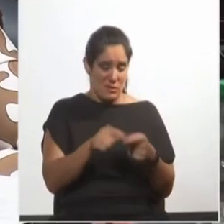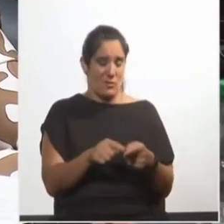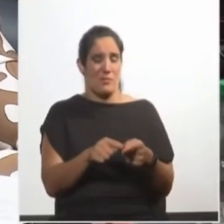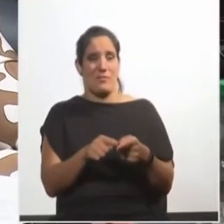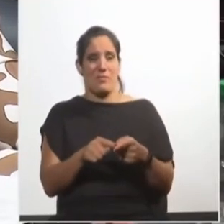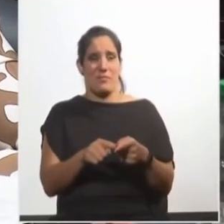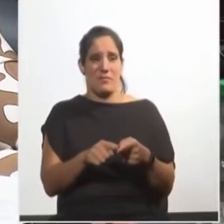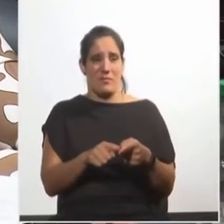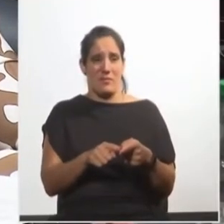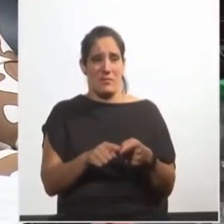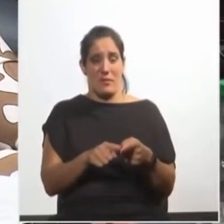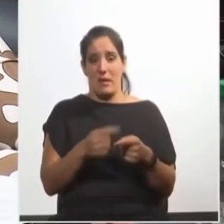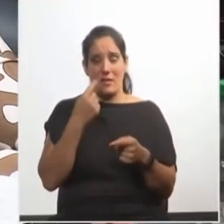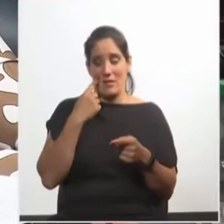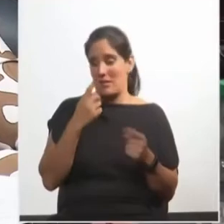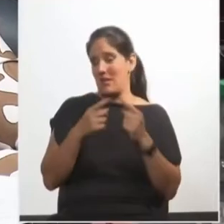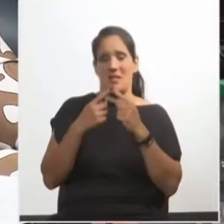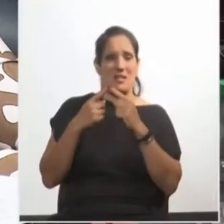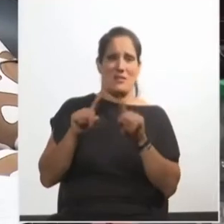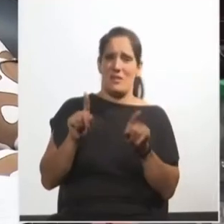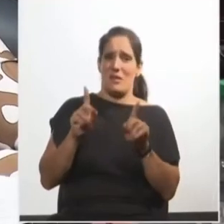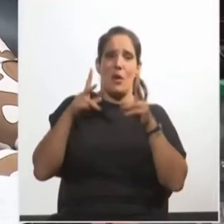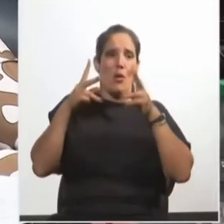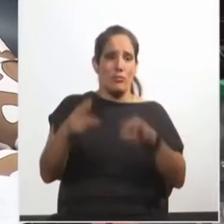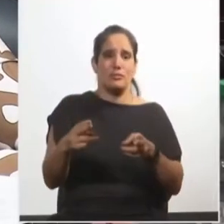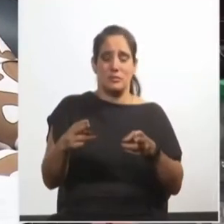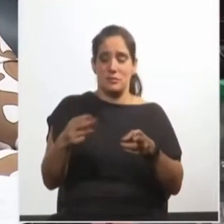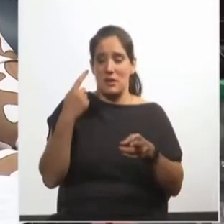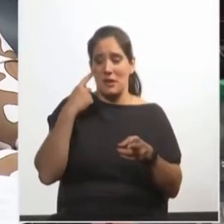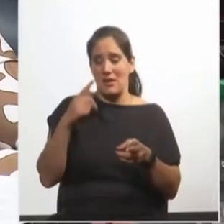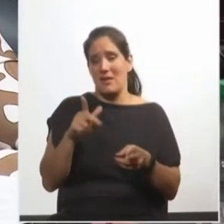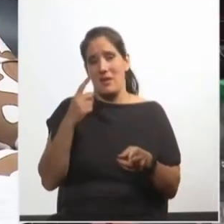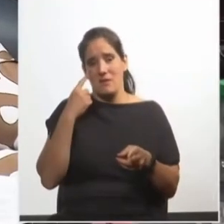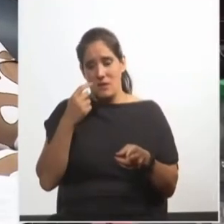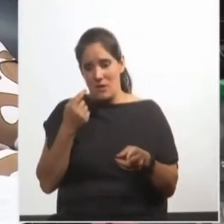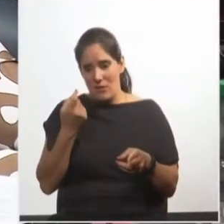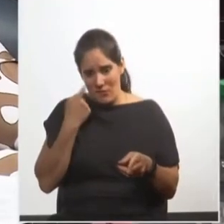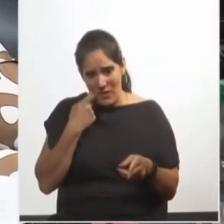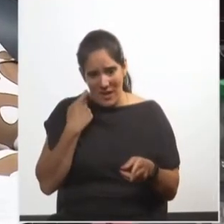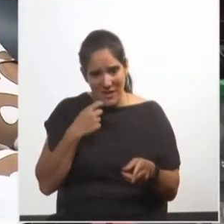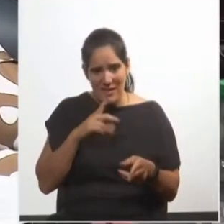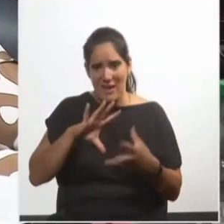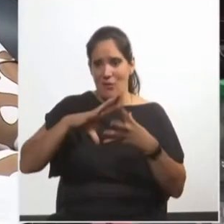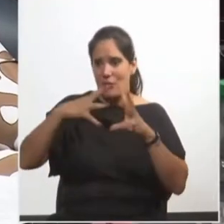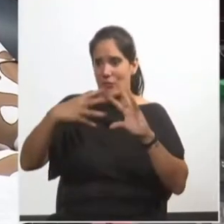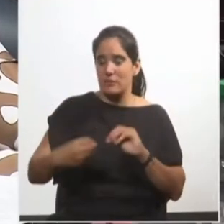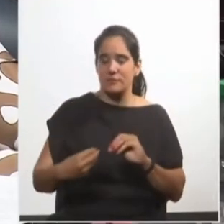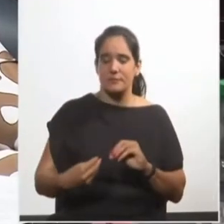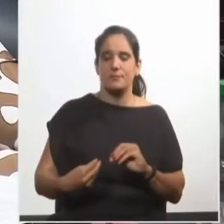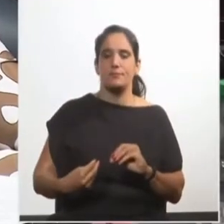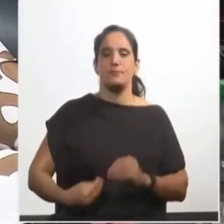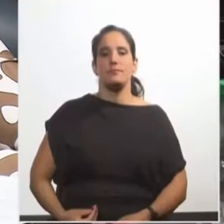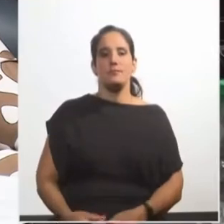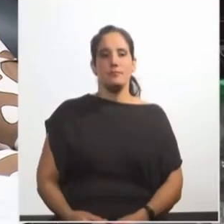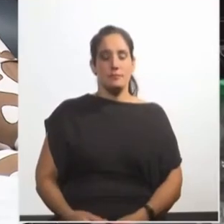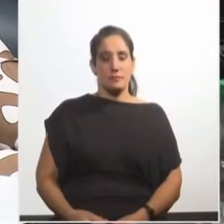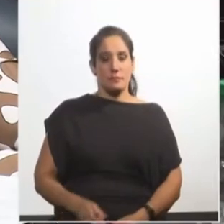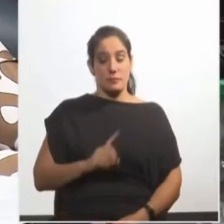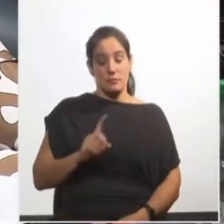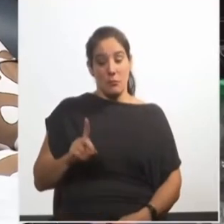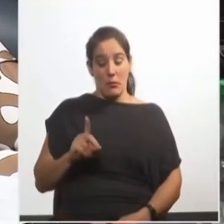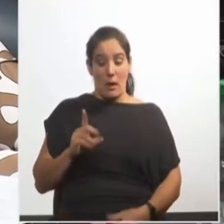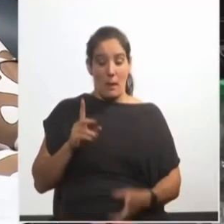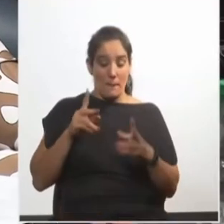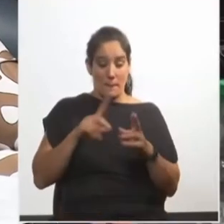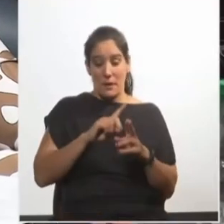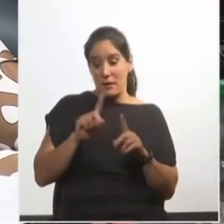ley tiene un alcance limitado y adolece de problemas de diseño. La parte no